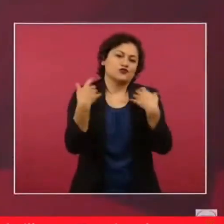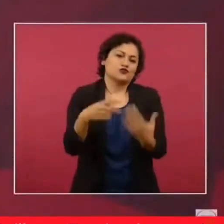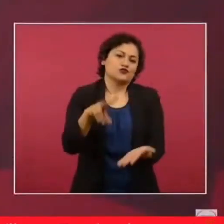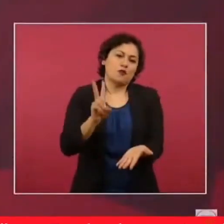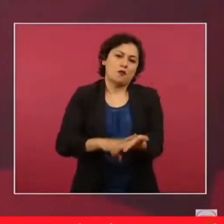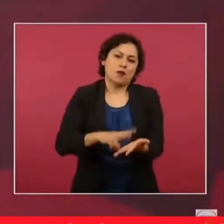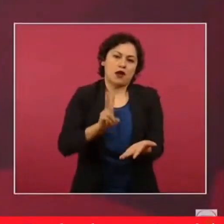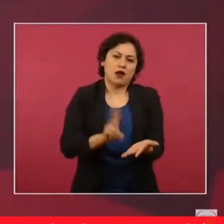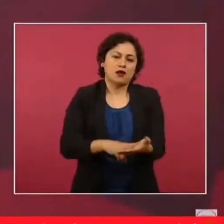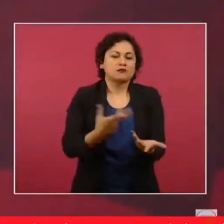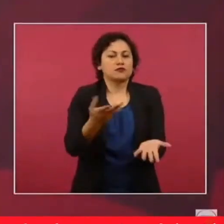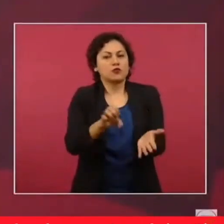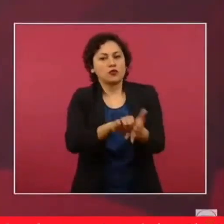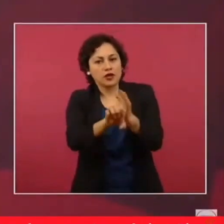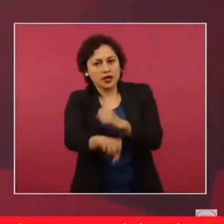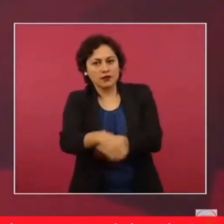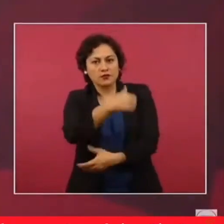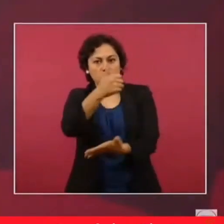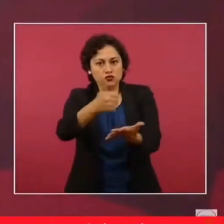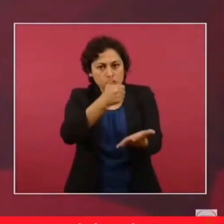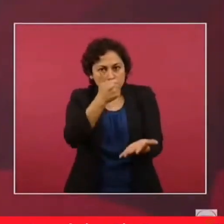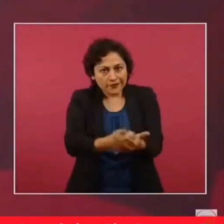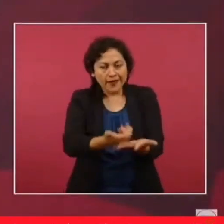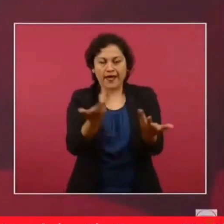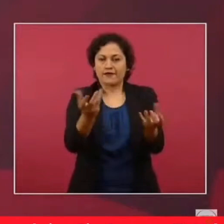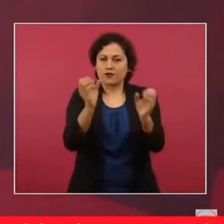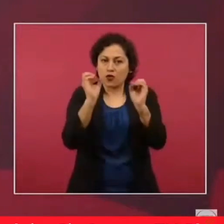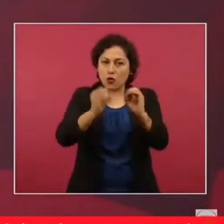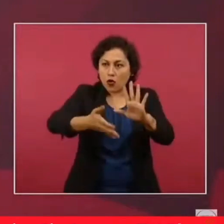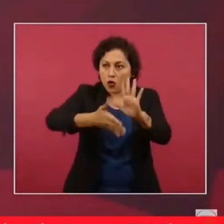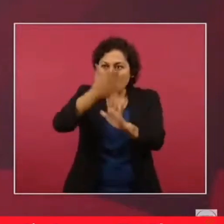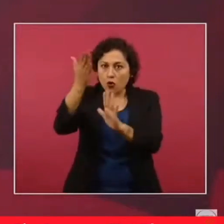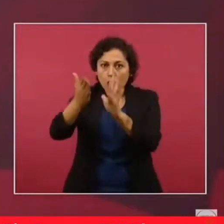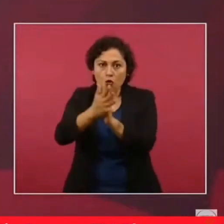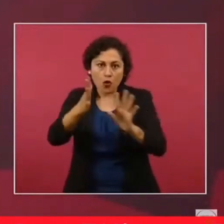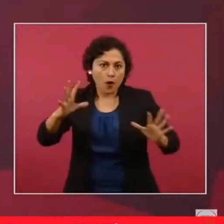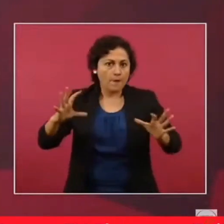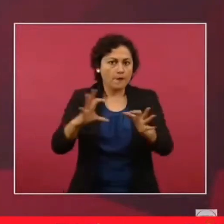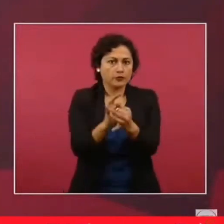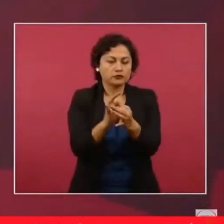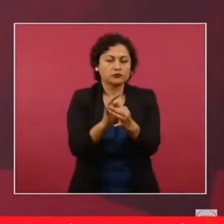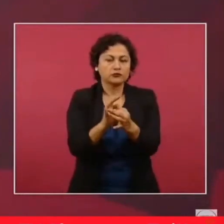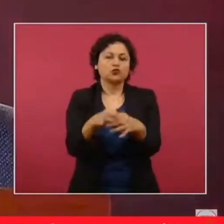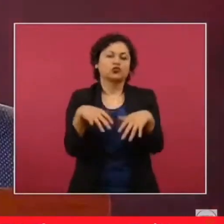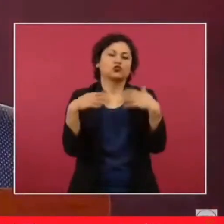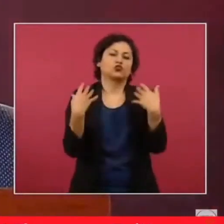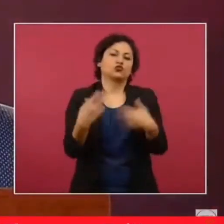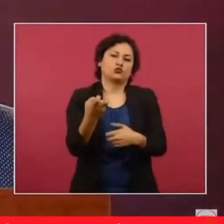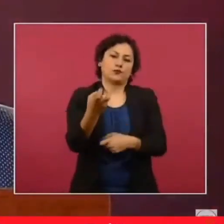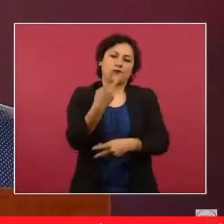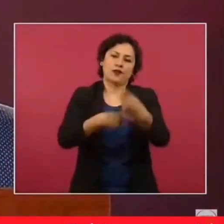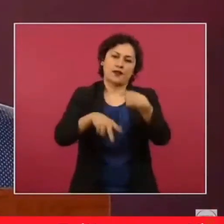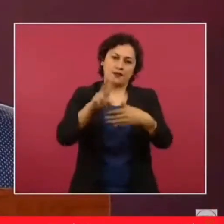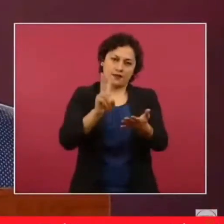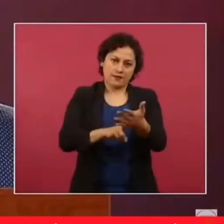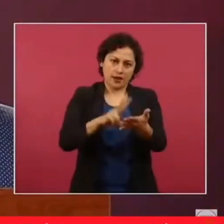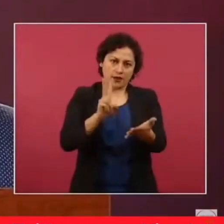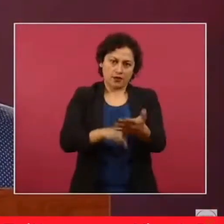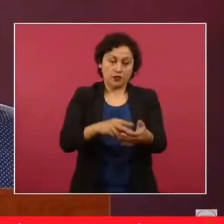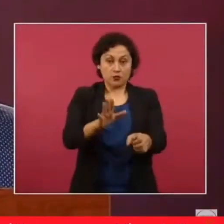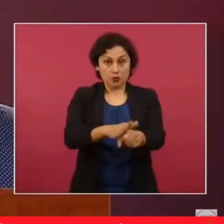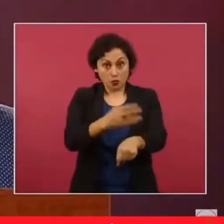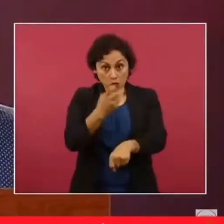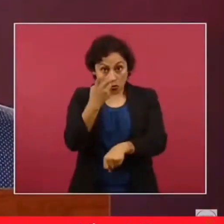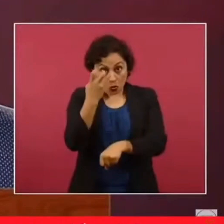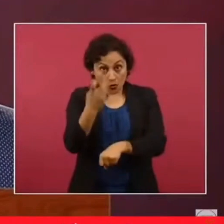con edificaciones en donde se contextualizan. De manera que los bienes que han